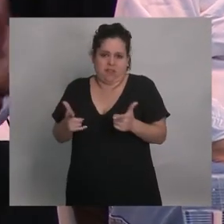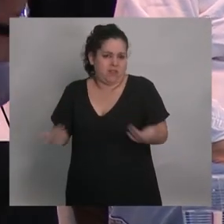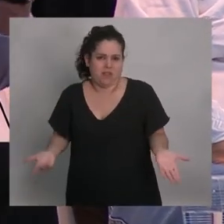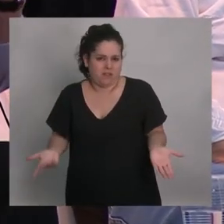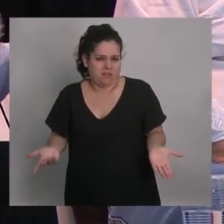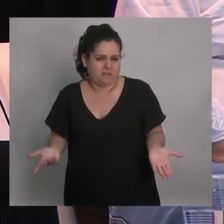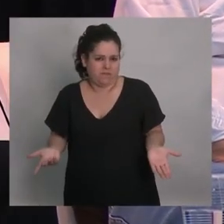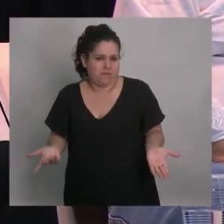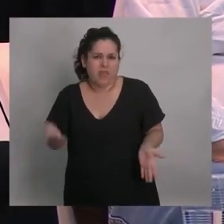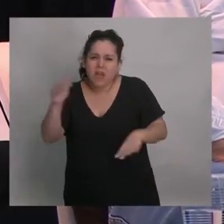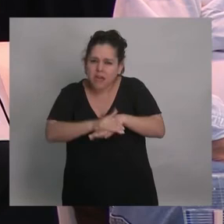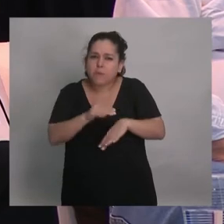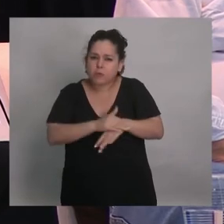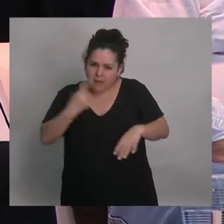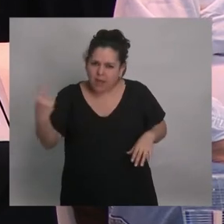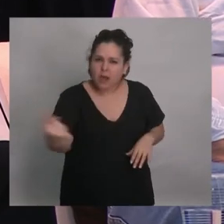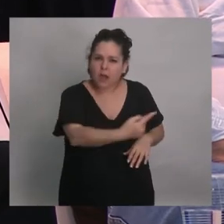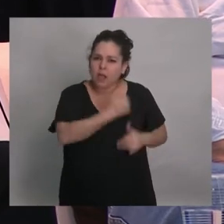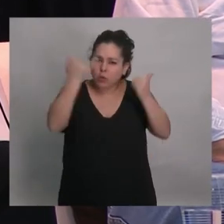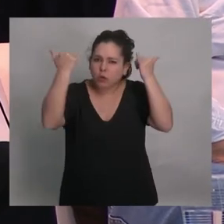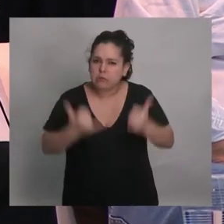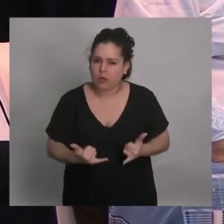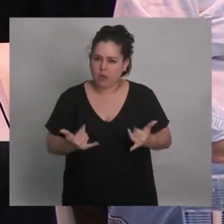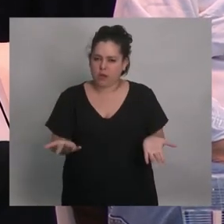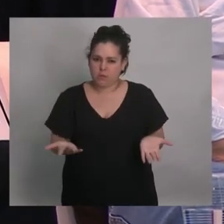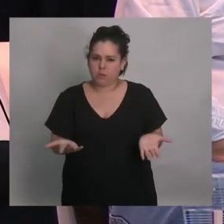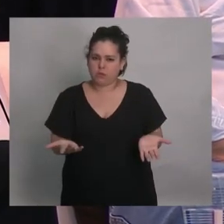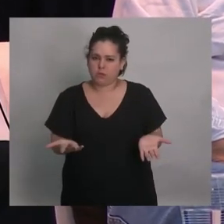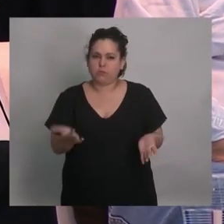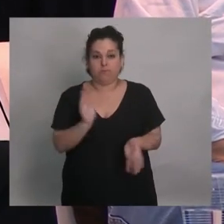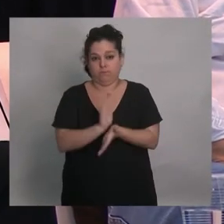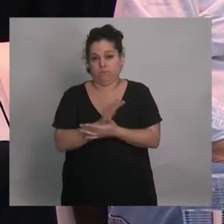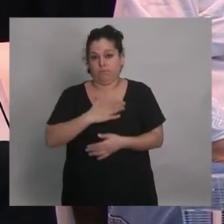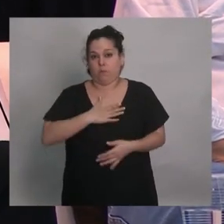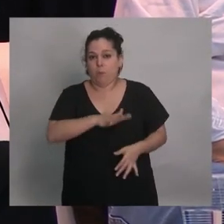de la responsabilidad que tenemos como pueblo